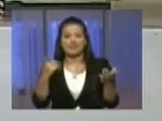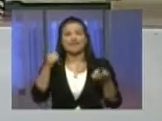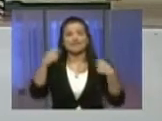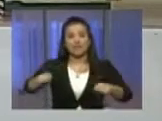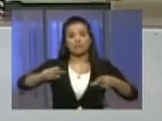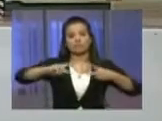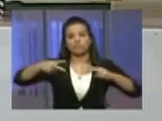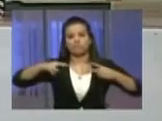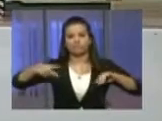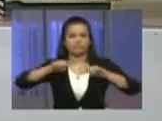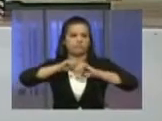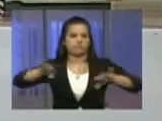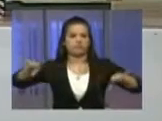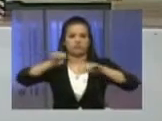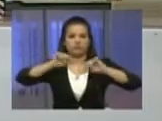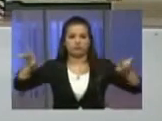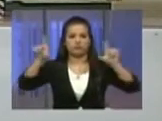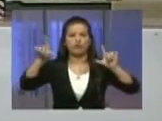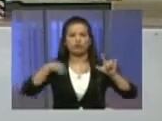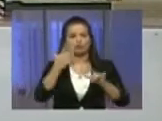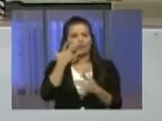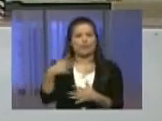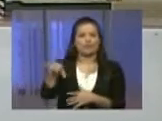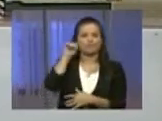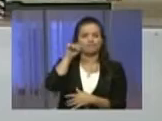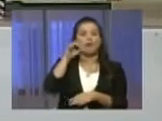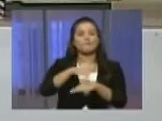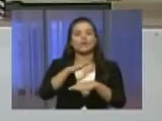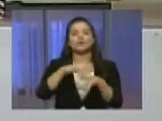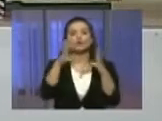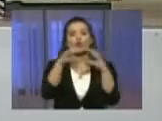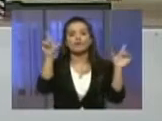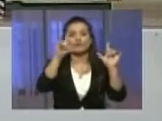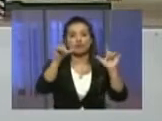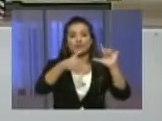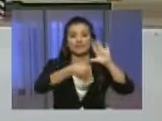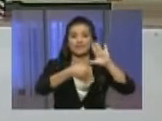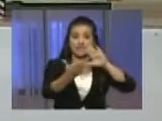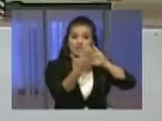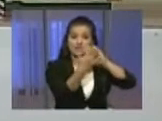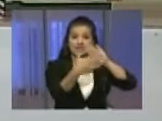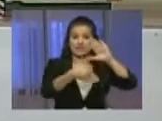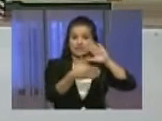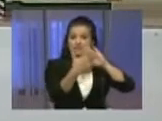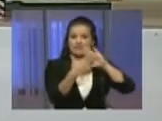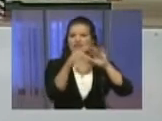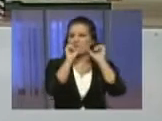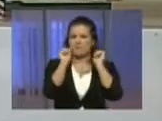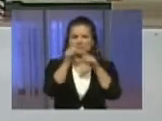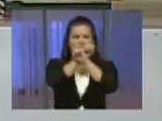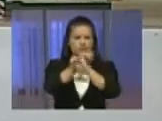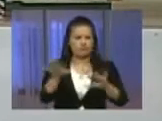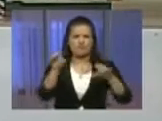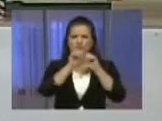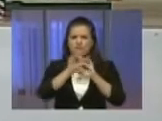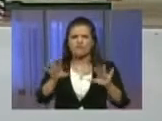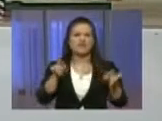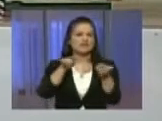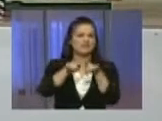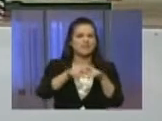opinión porque arrancan todos los medios occidentales rápidamente a posicionar una matriz contra las olimpiadas de